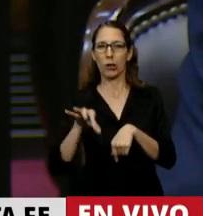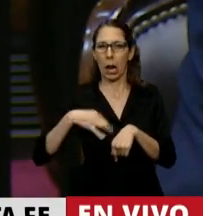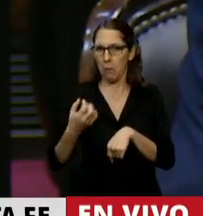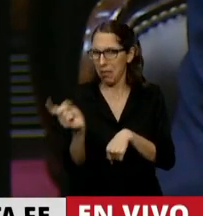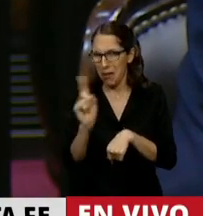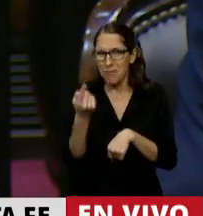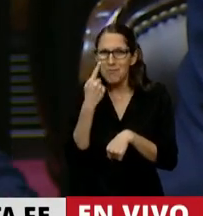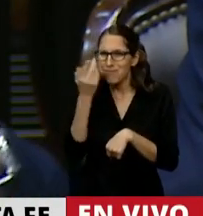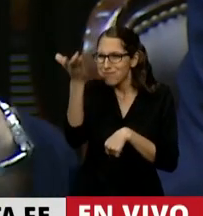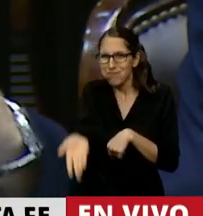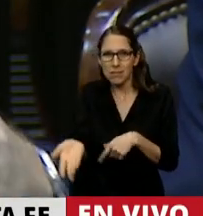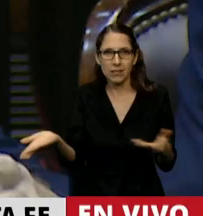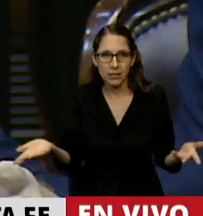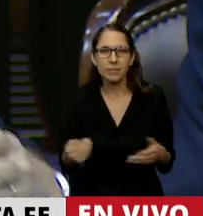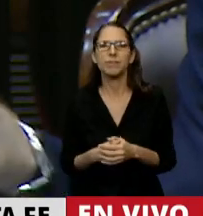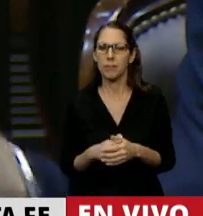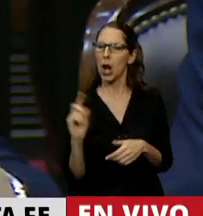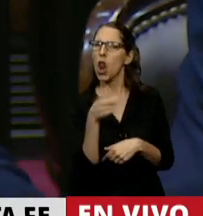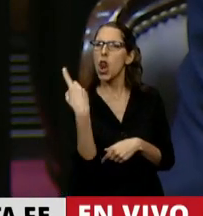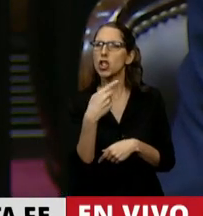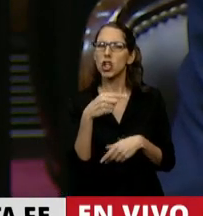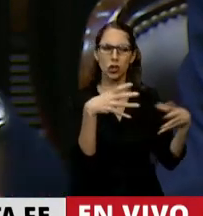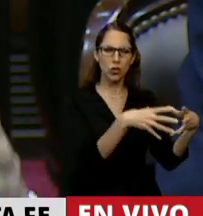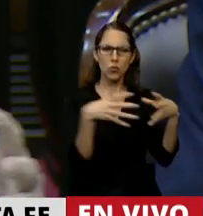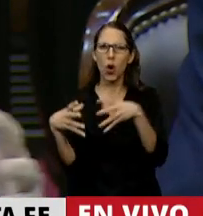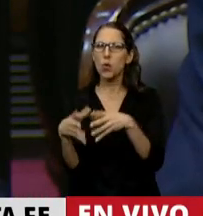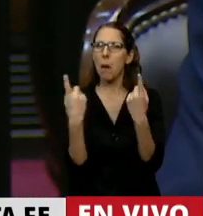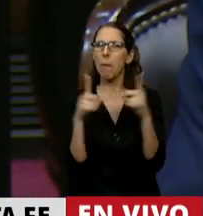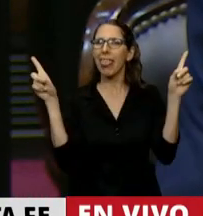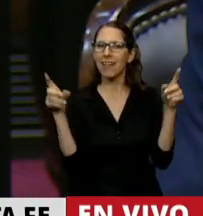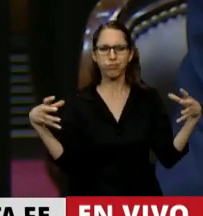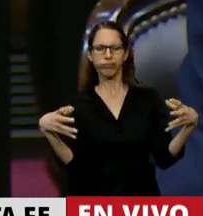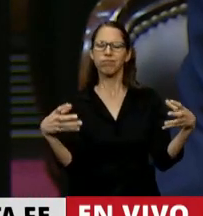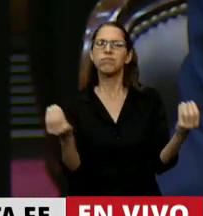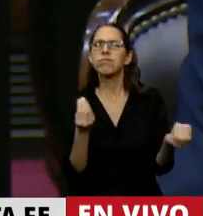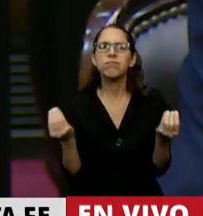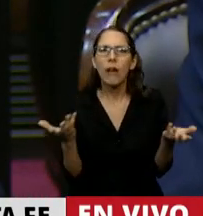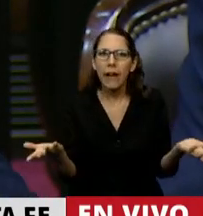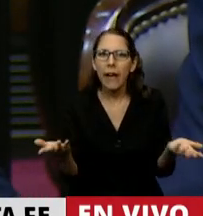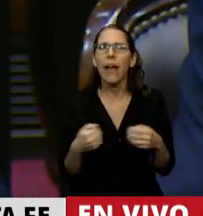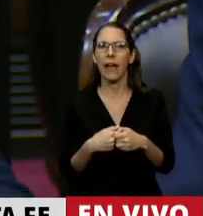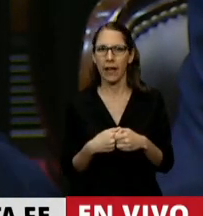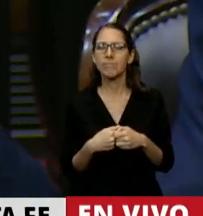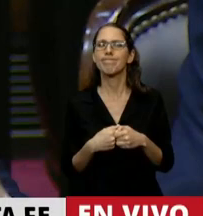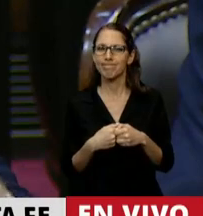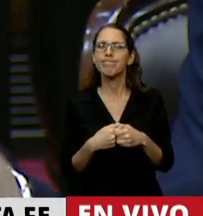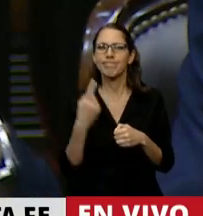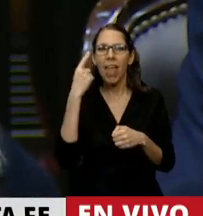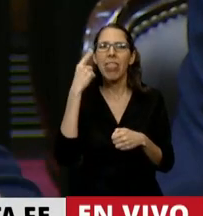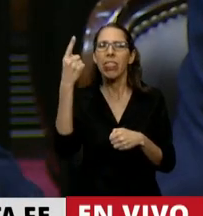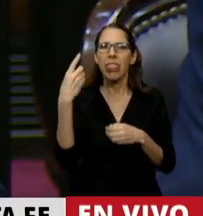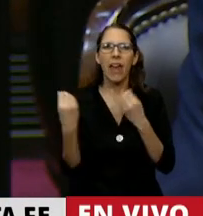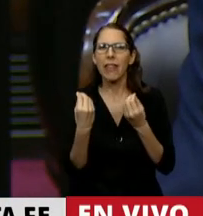vidas. El punto que nos diferencia de manera dramática es el concepto, la idea